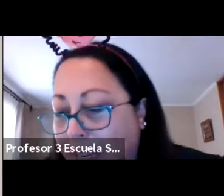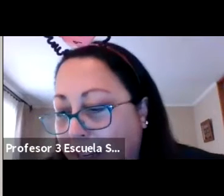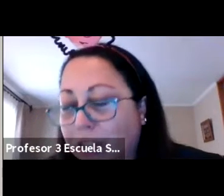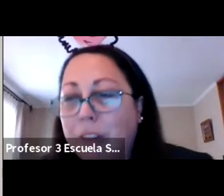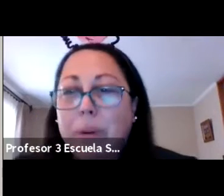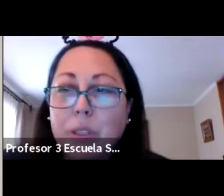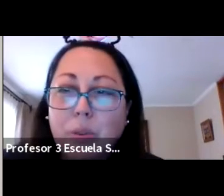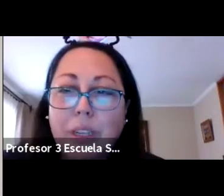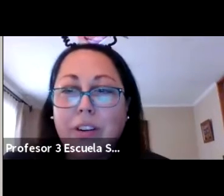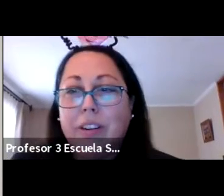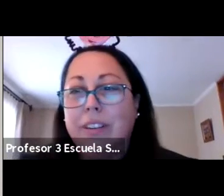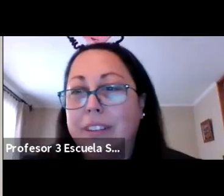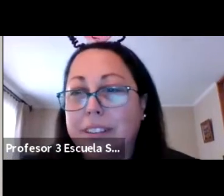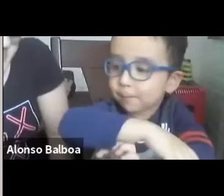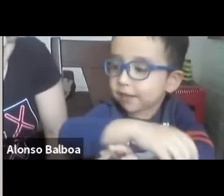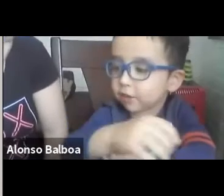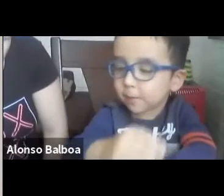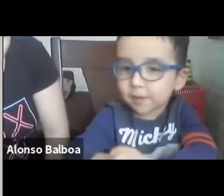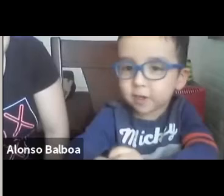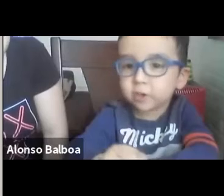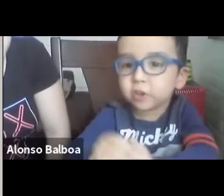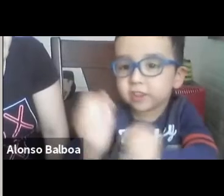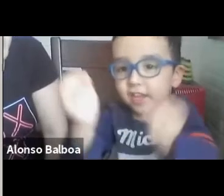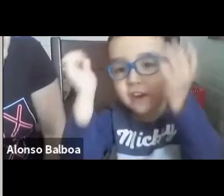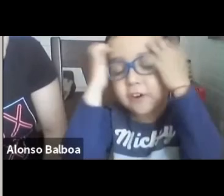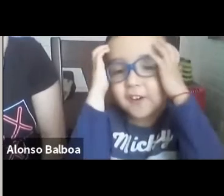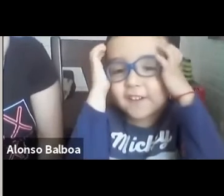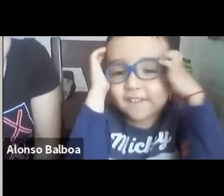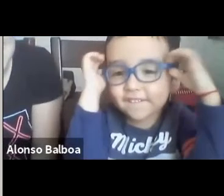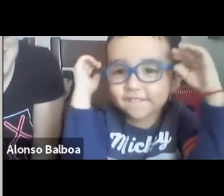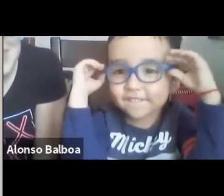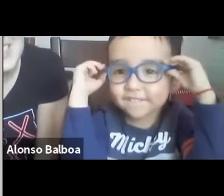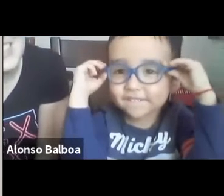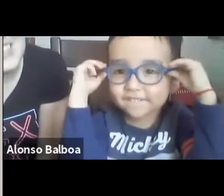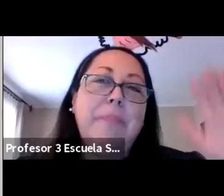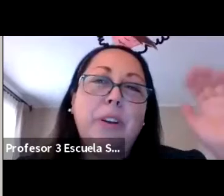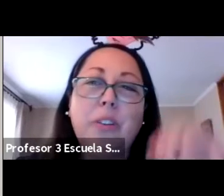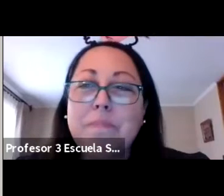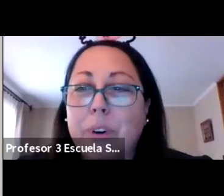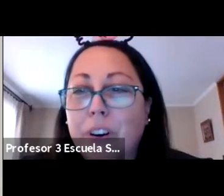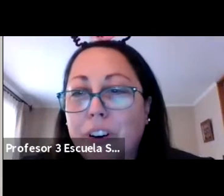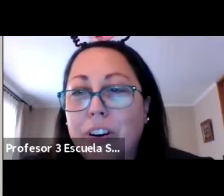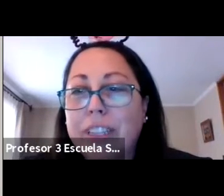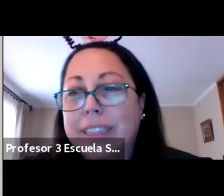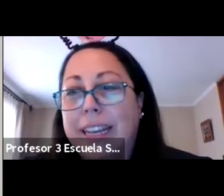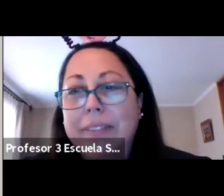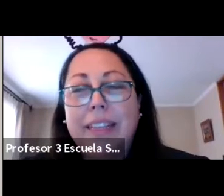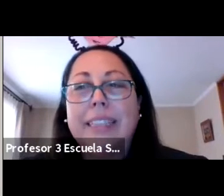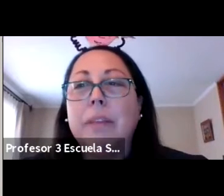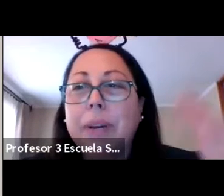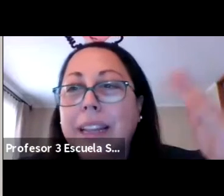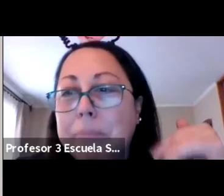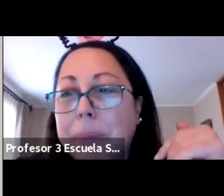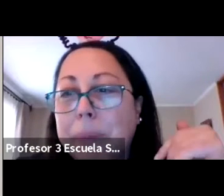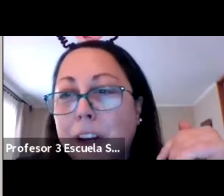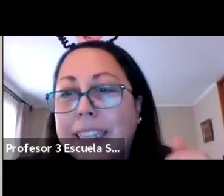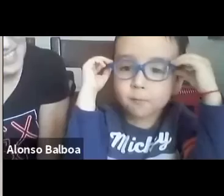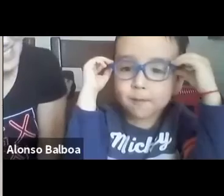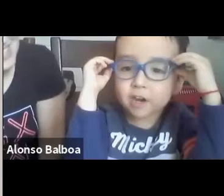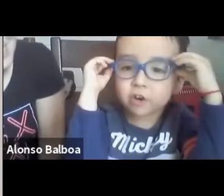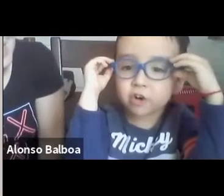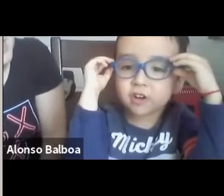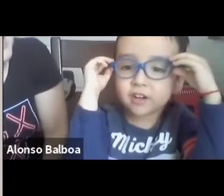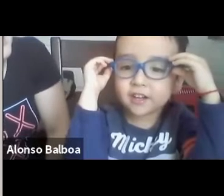tía Pame también le corté. Tener una casa con patio, pero no tengo. Ah, pero no importa. Después el